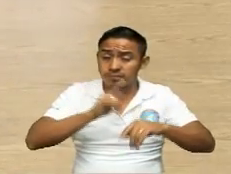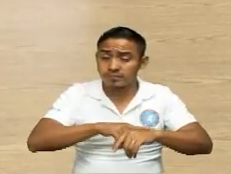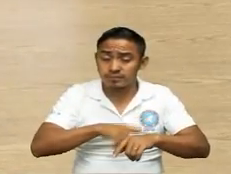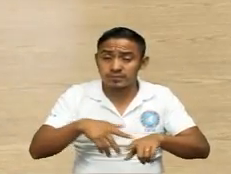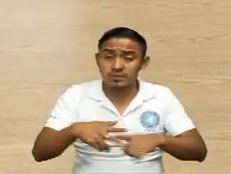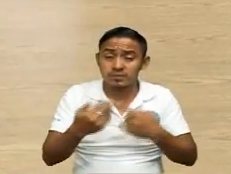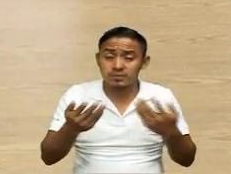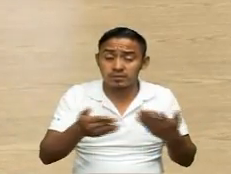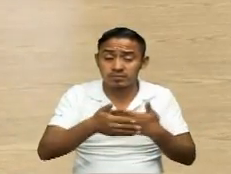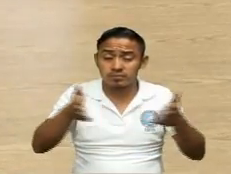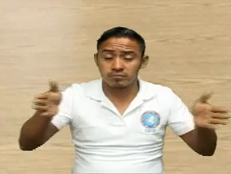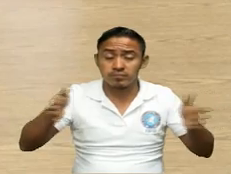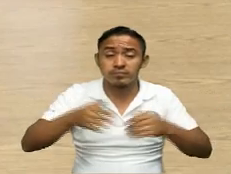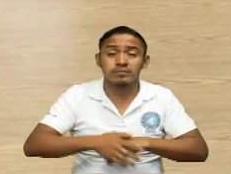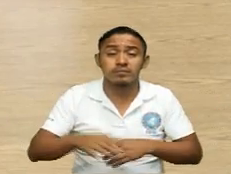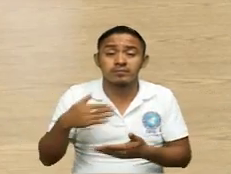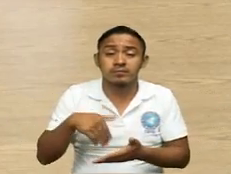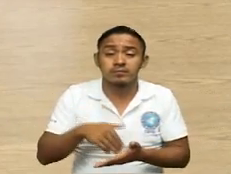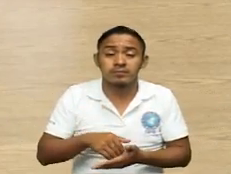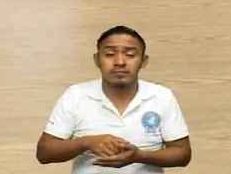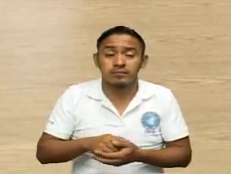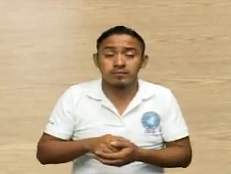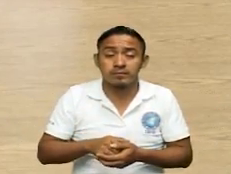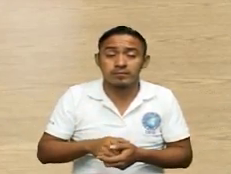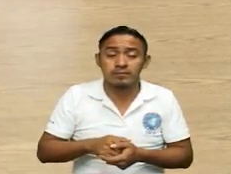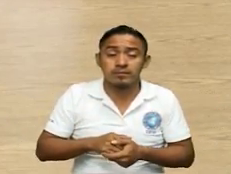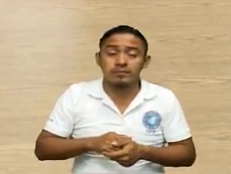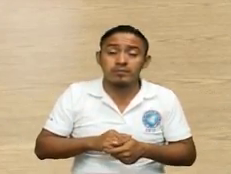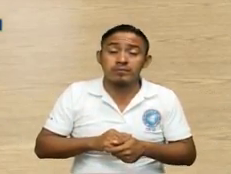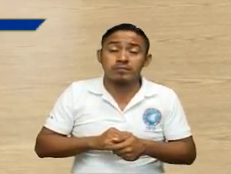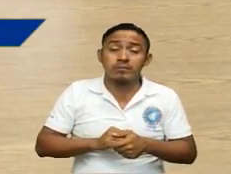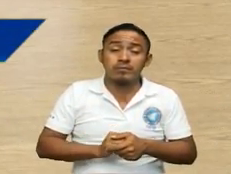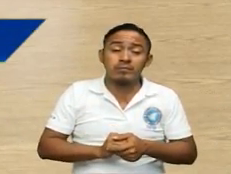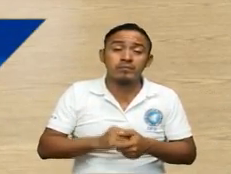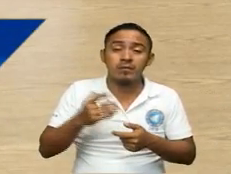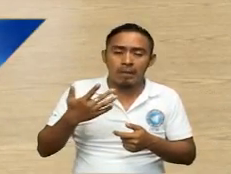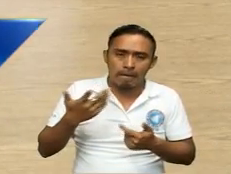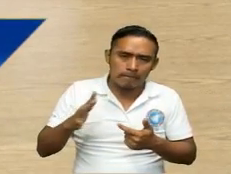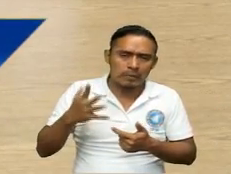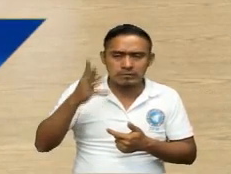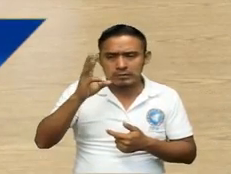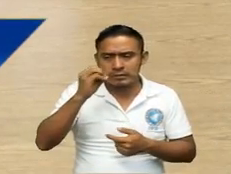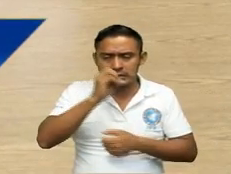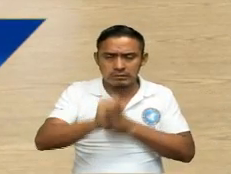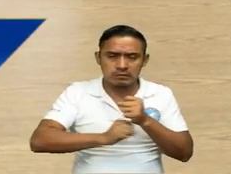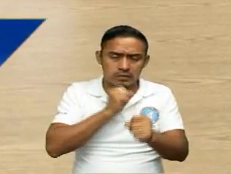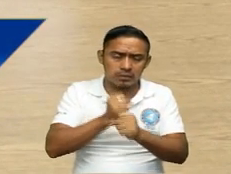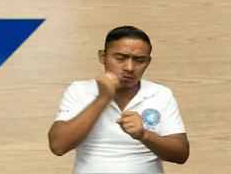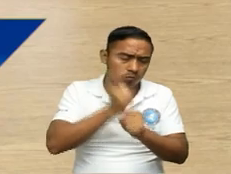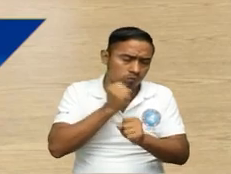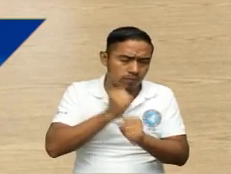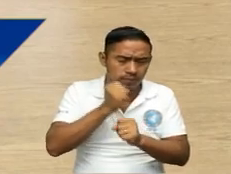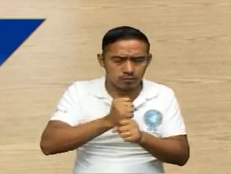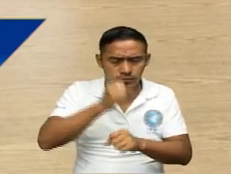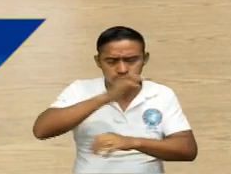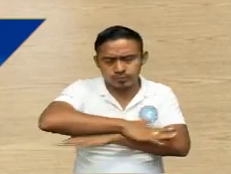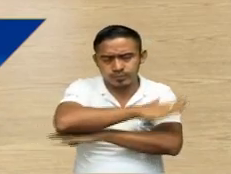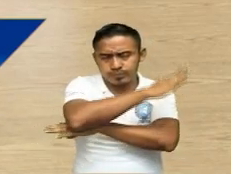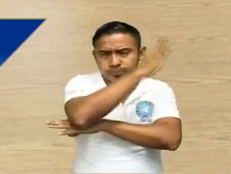Centro Nacional de Dermatología, doctor Francisco Gómez Urcullo, ya tiene más de 30 años de estar al servicio de la población nicaragüense,